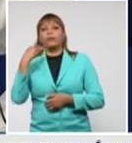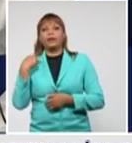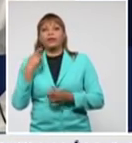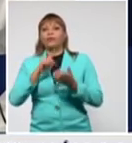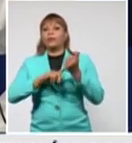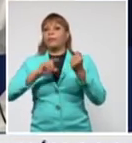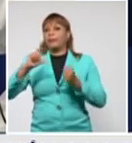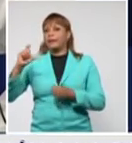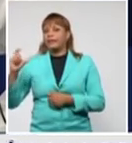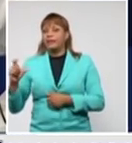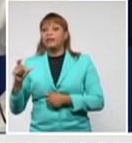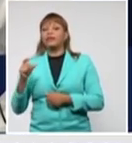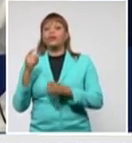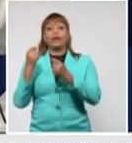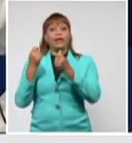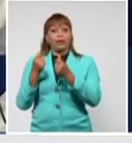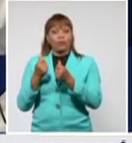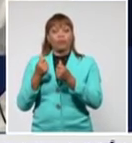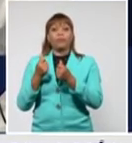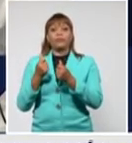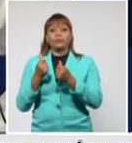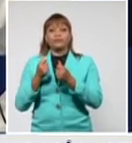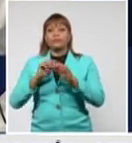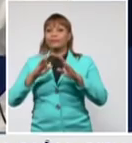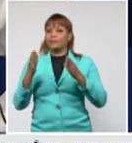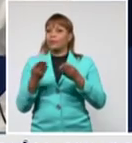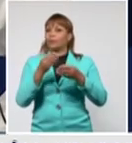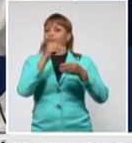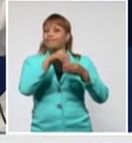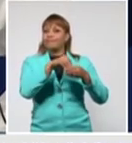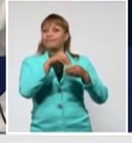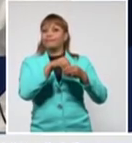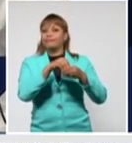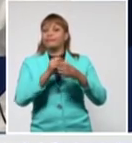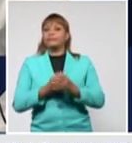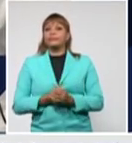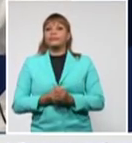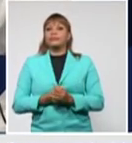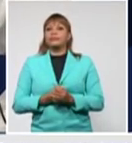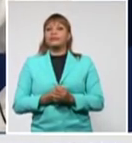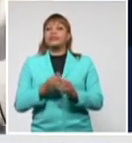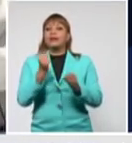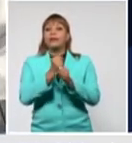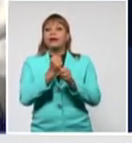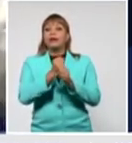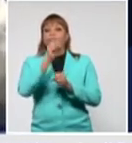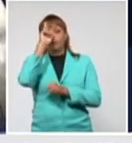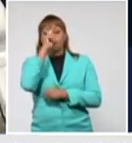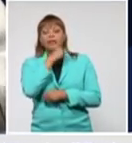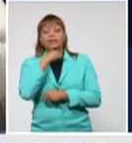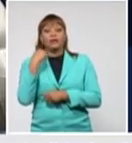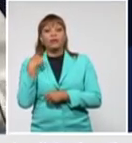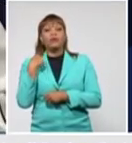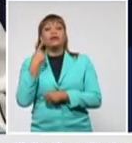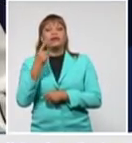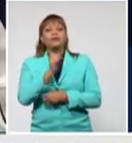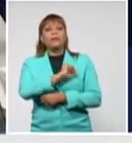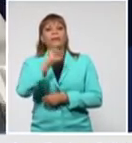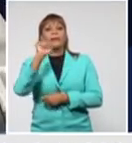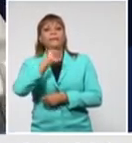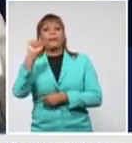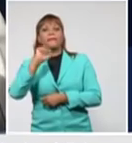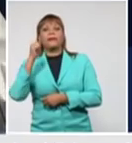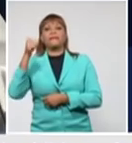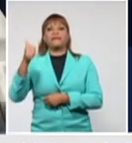de nuestra economía, de nuestros trabajadores de la salud, pues se ha ido logrando. Que